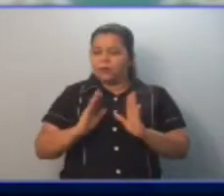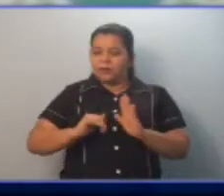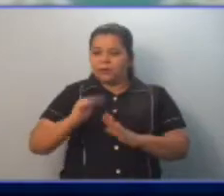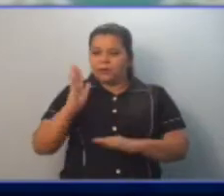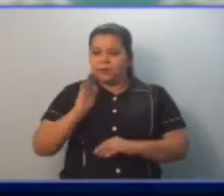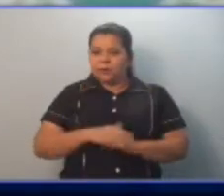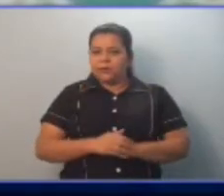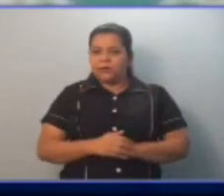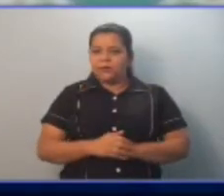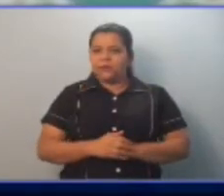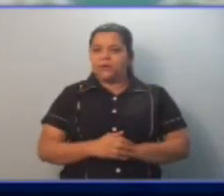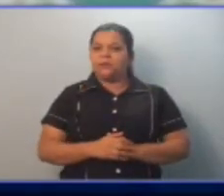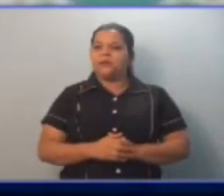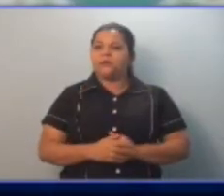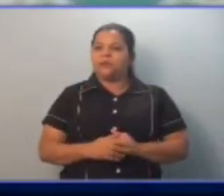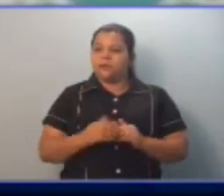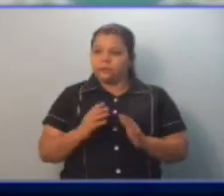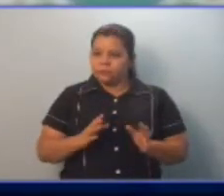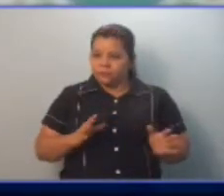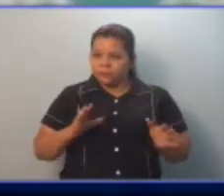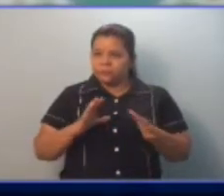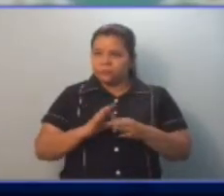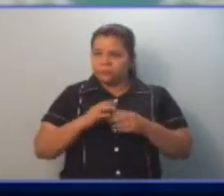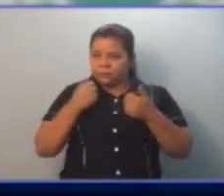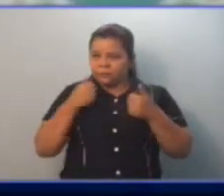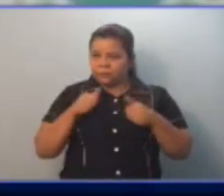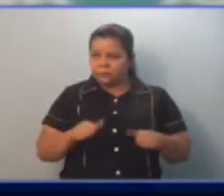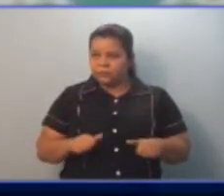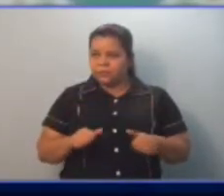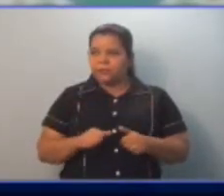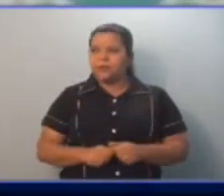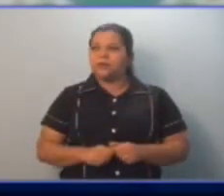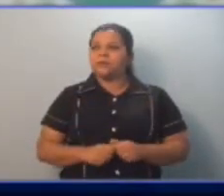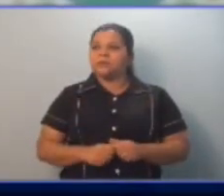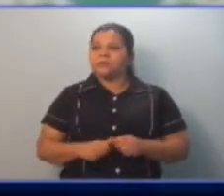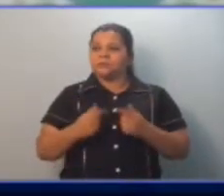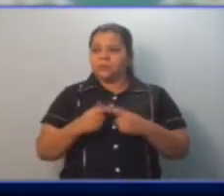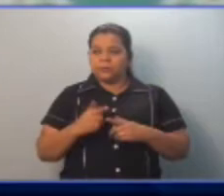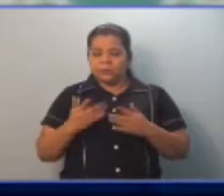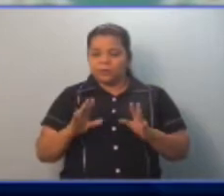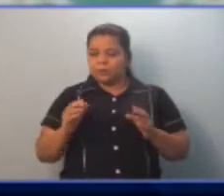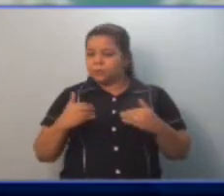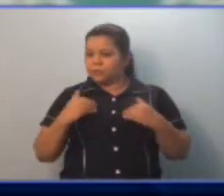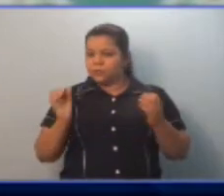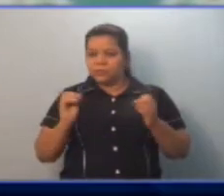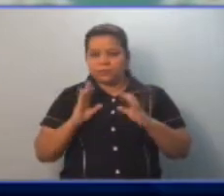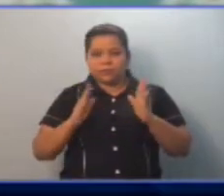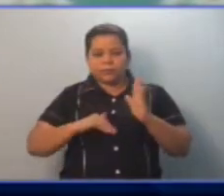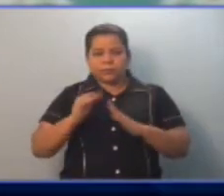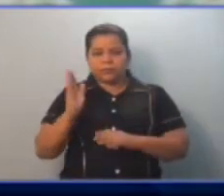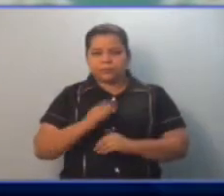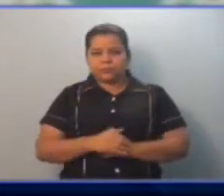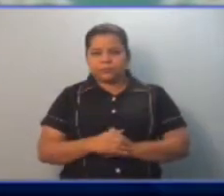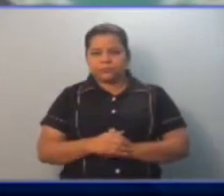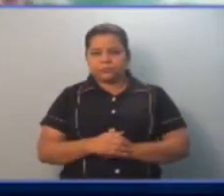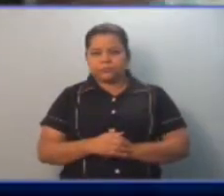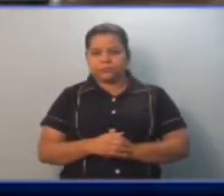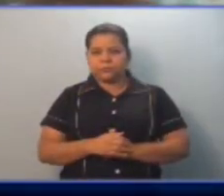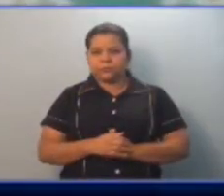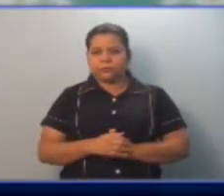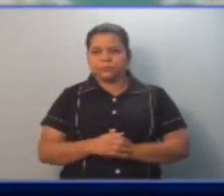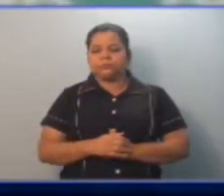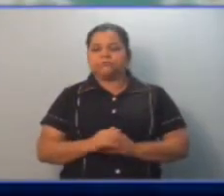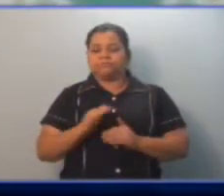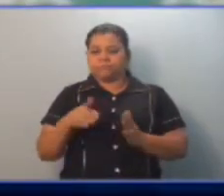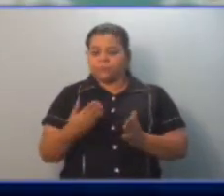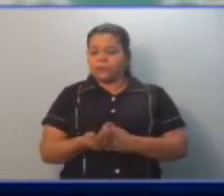o de privacidad. En esto la Corte falla también porque no tiene un protocolo de actuación y se dan situaciones como la